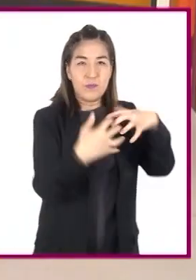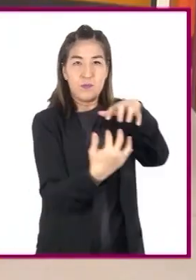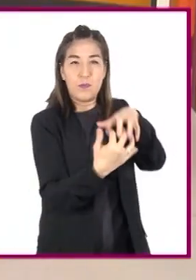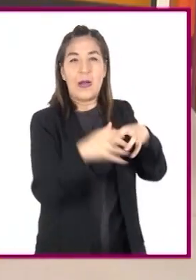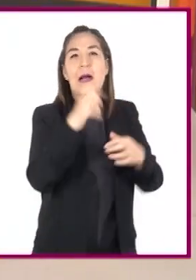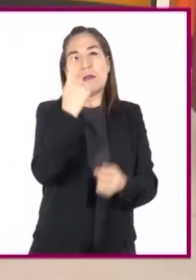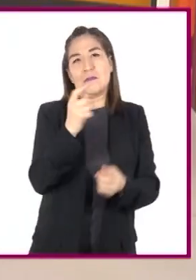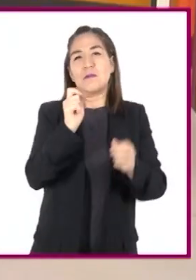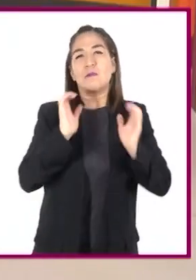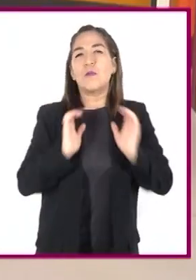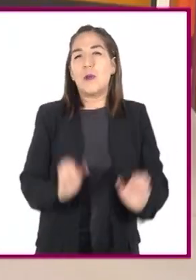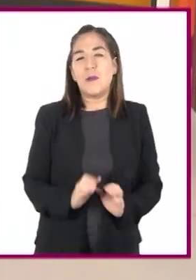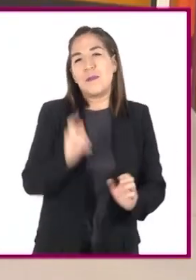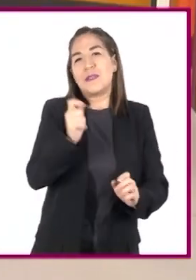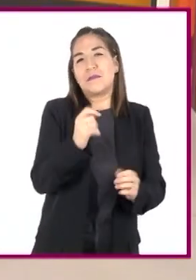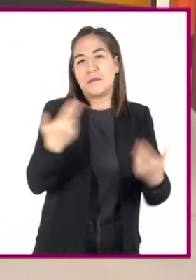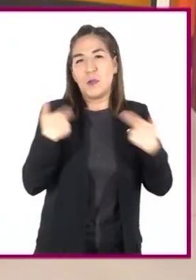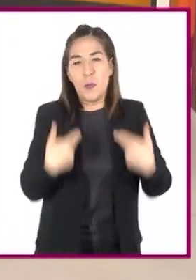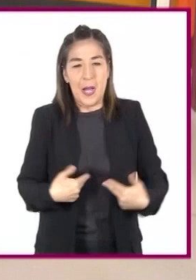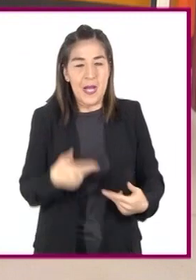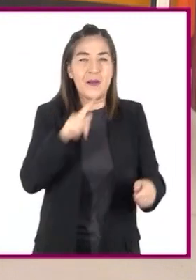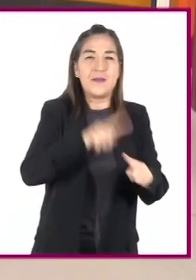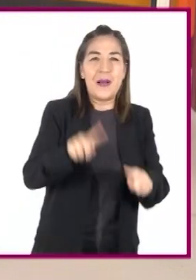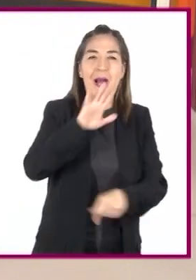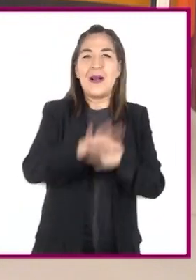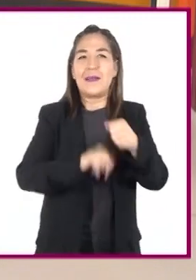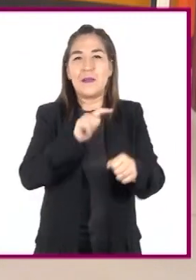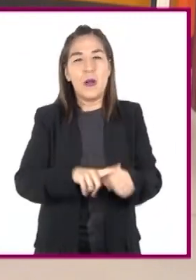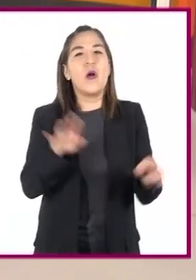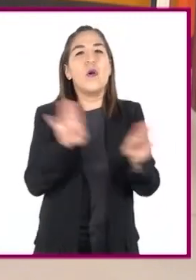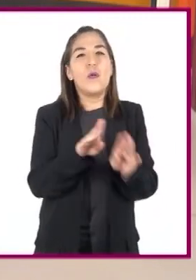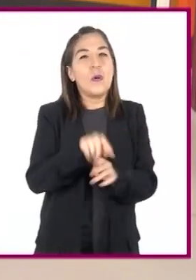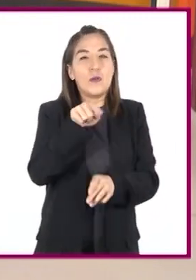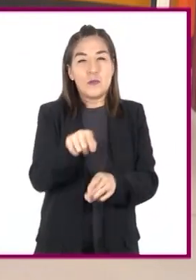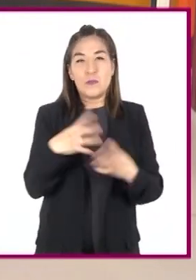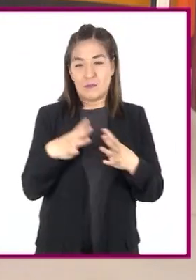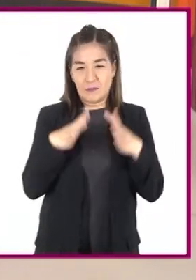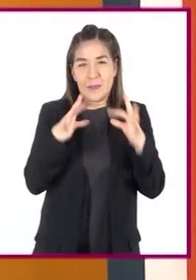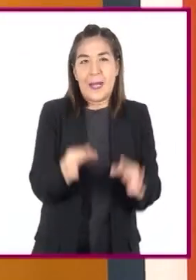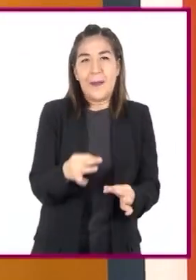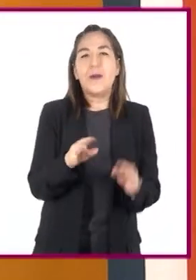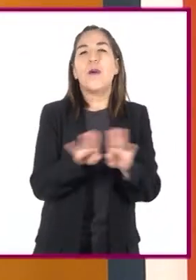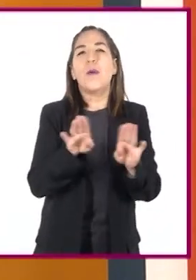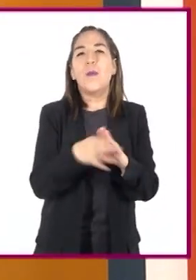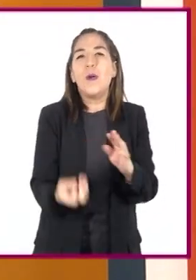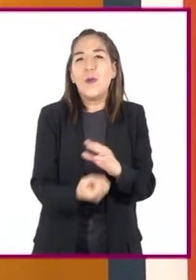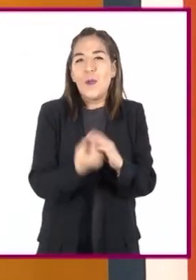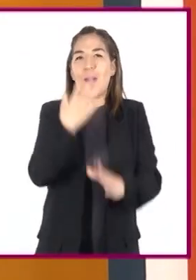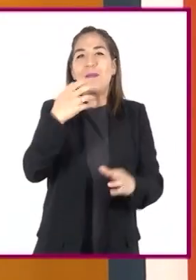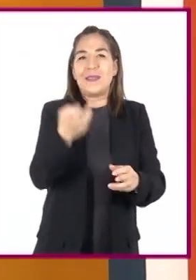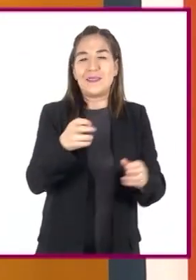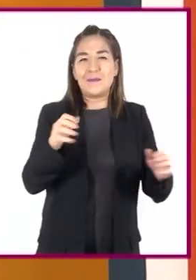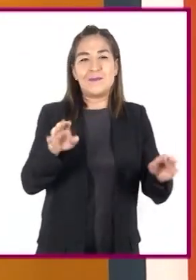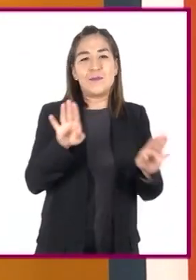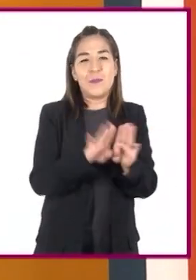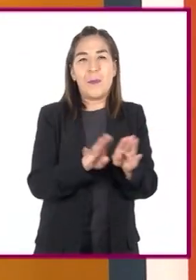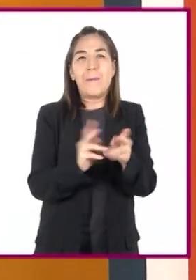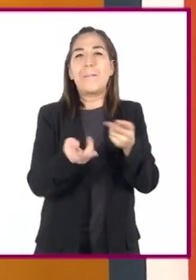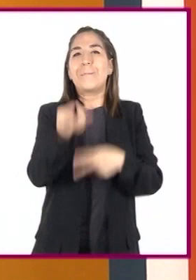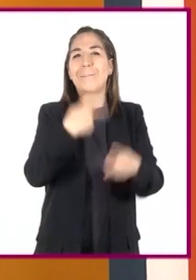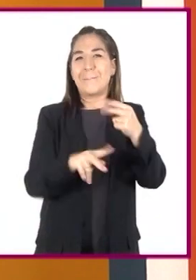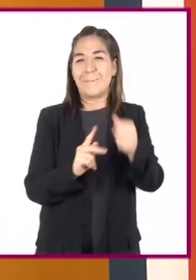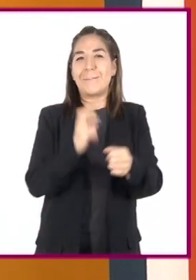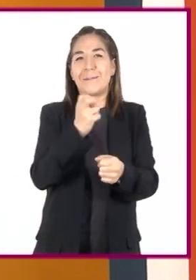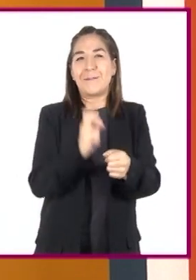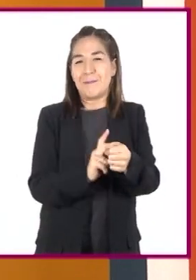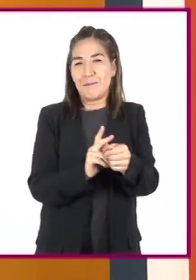de un individuo, a diferencia de las que están destinadas a dar origen a un nuevo ser. Me queda muy claro y ahora ya comprendo